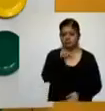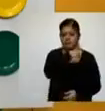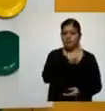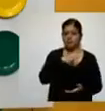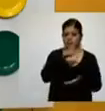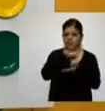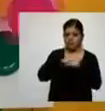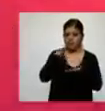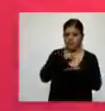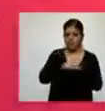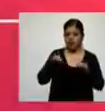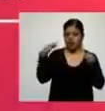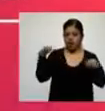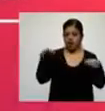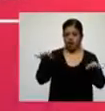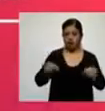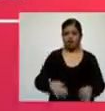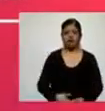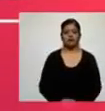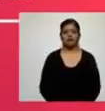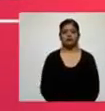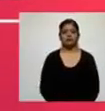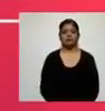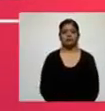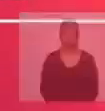Escríbelo en una hoja.